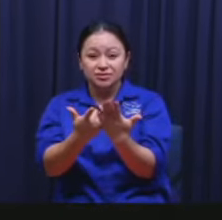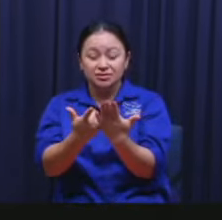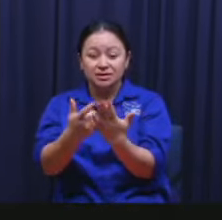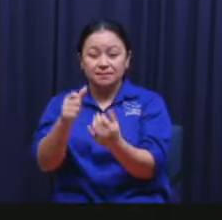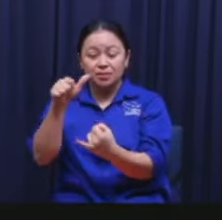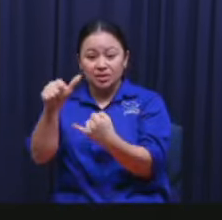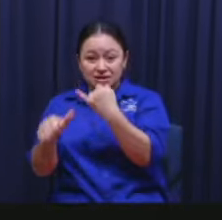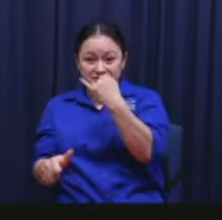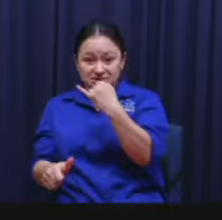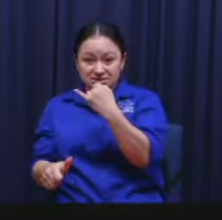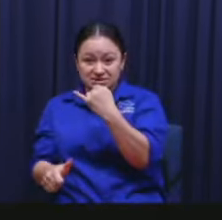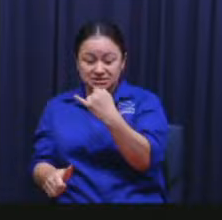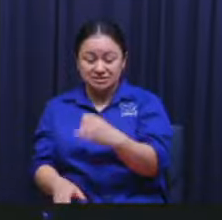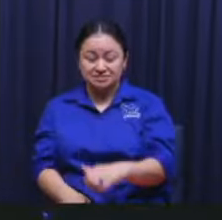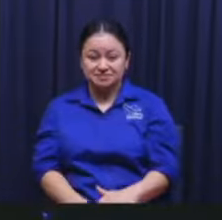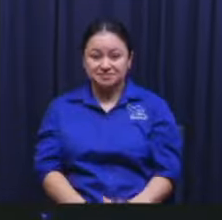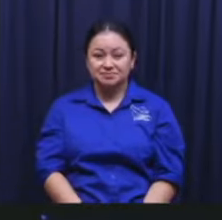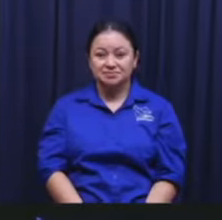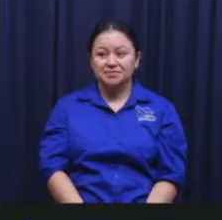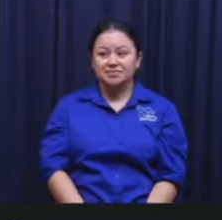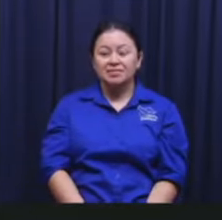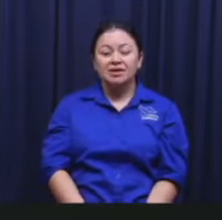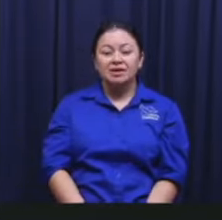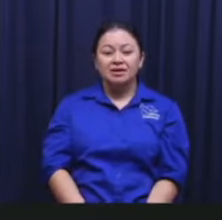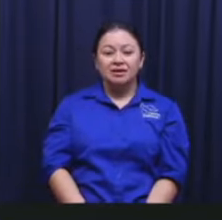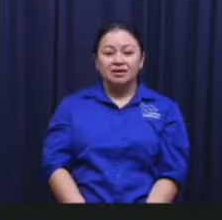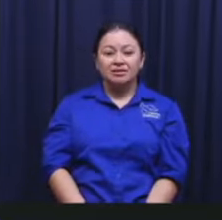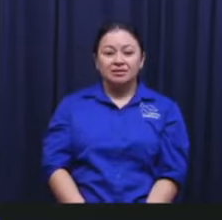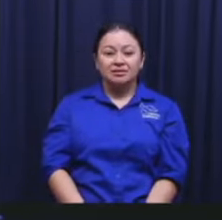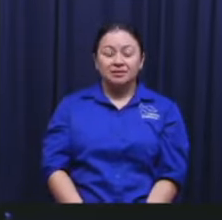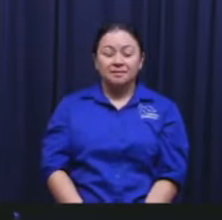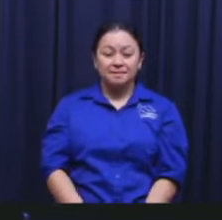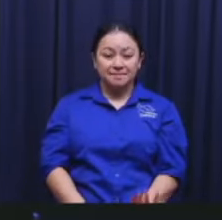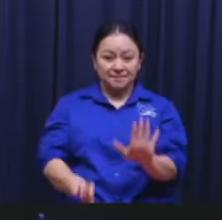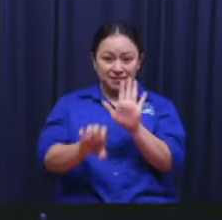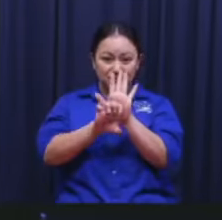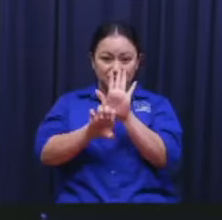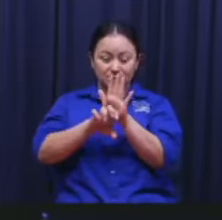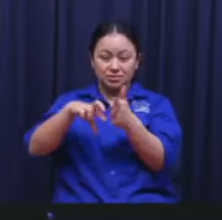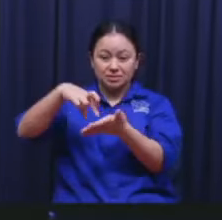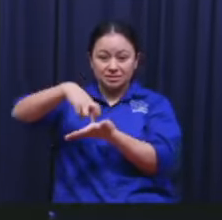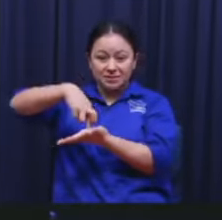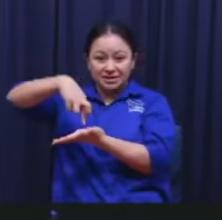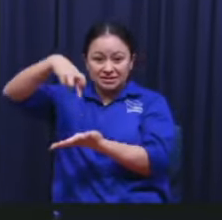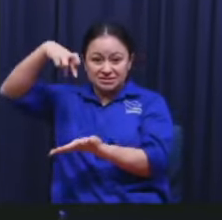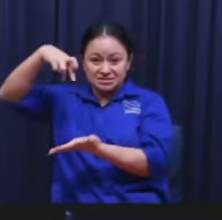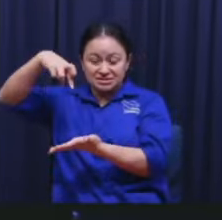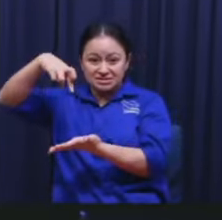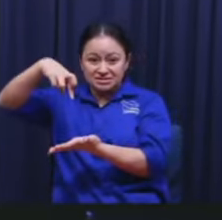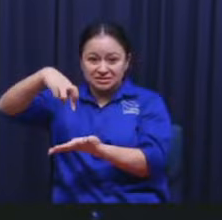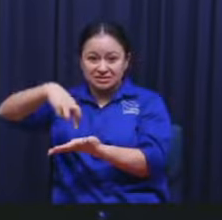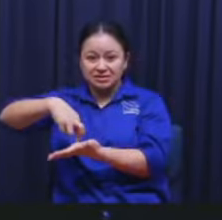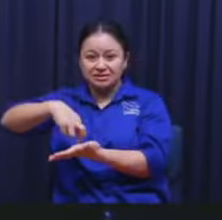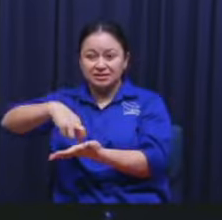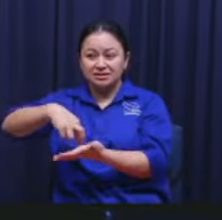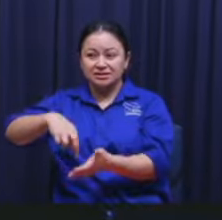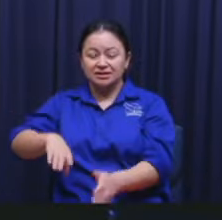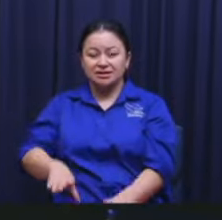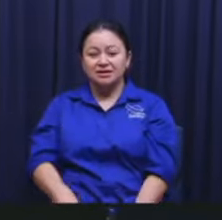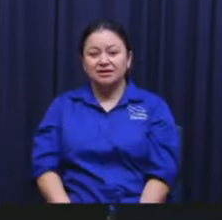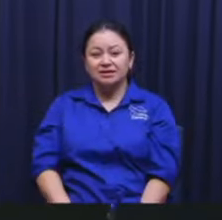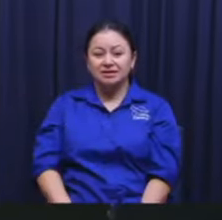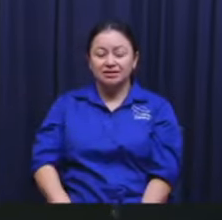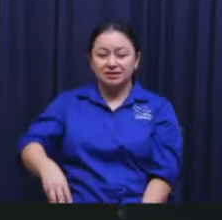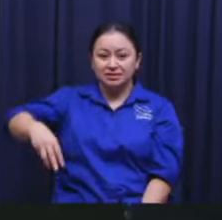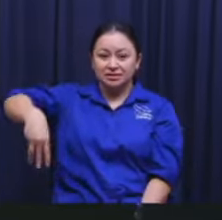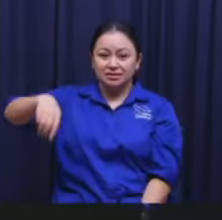en Turquía. Pero toda esa población es musulmana. No hay nada de cristiandad ahí. Los únicos cristianos que